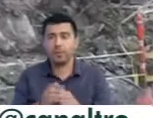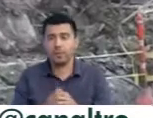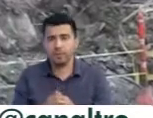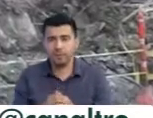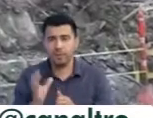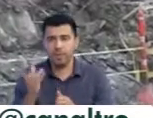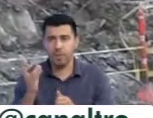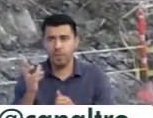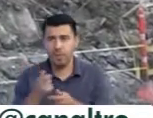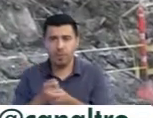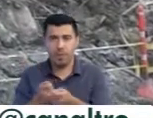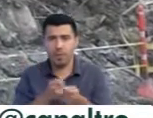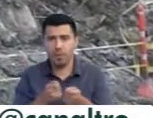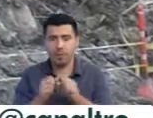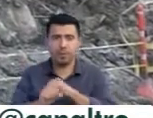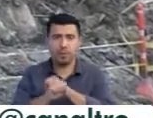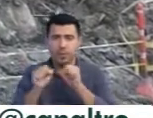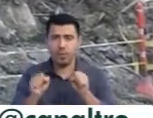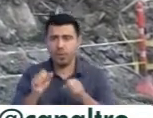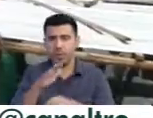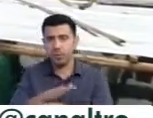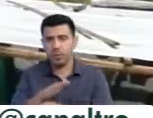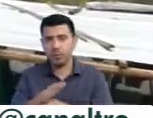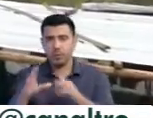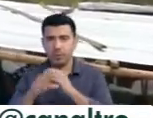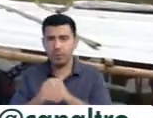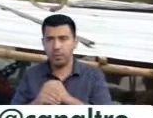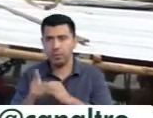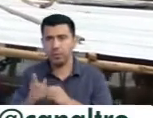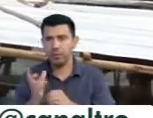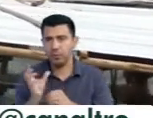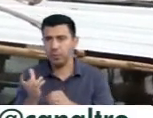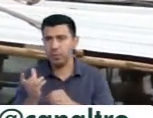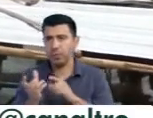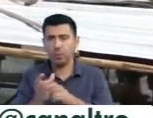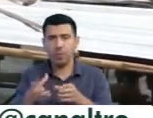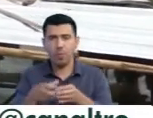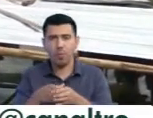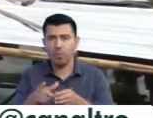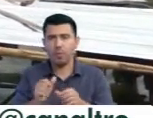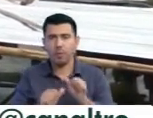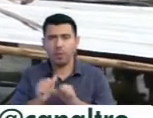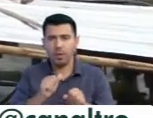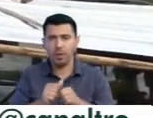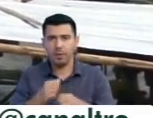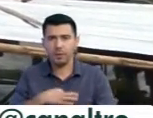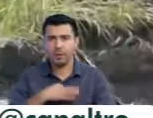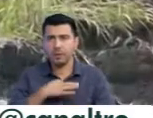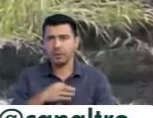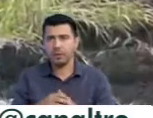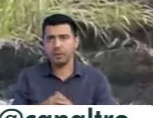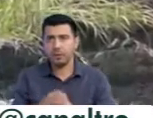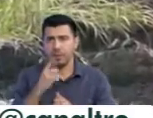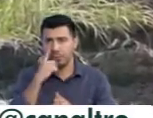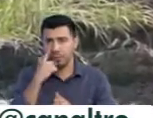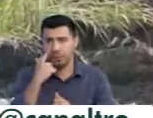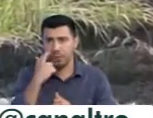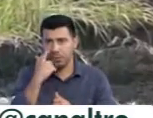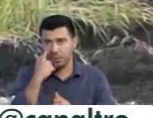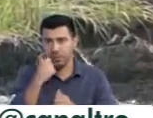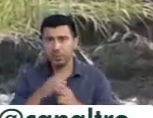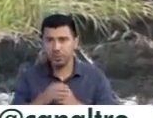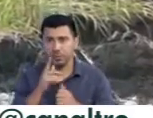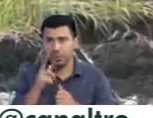en las mañanas y en las tardes, y por las noches está la Defensa Civil al tanto de todo. Se pretende tener de pronto